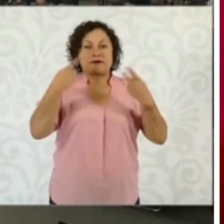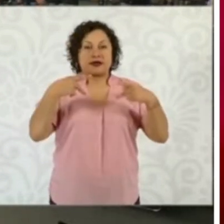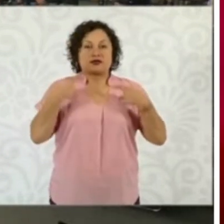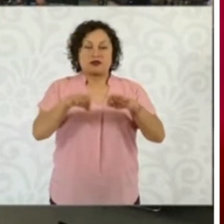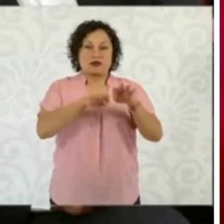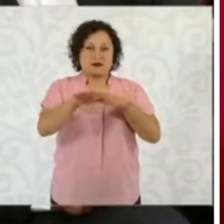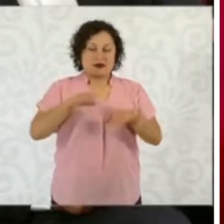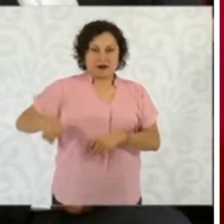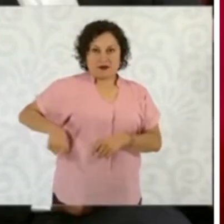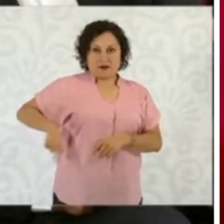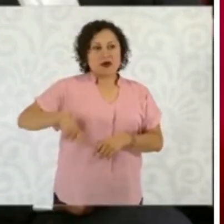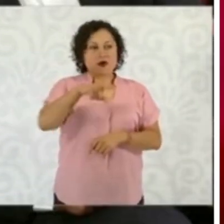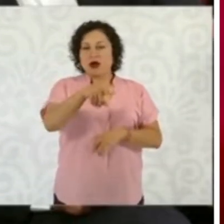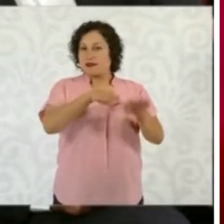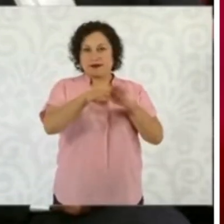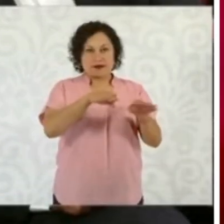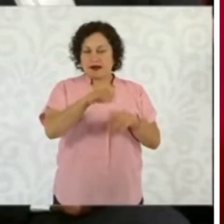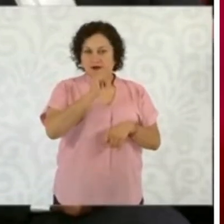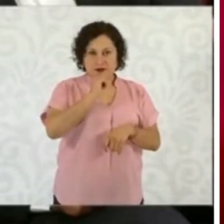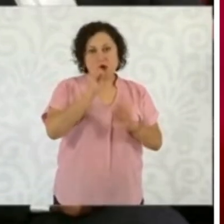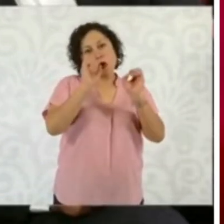estén pensionados podrán